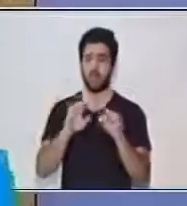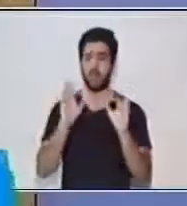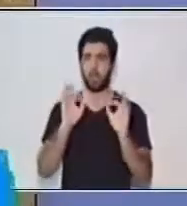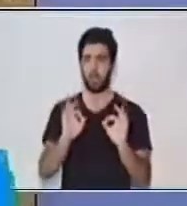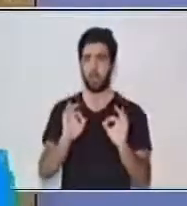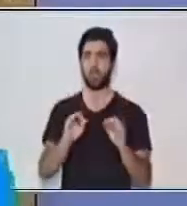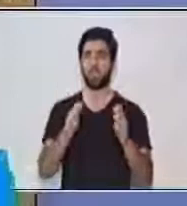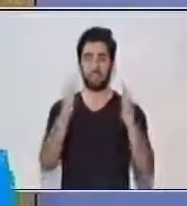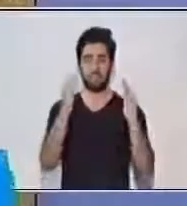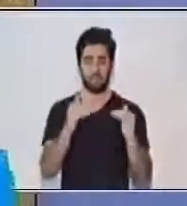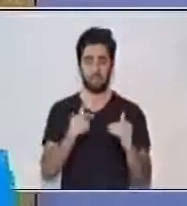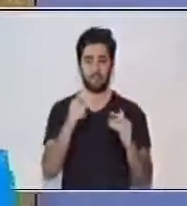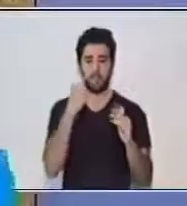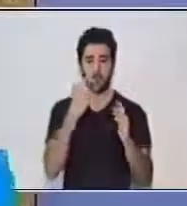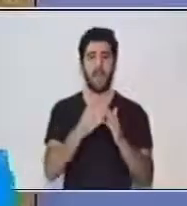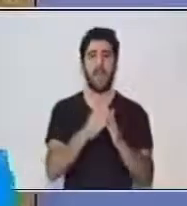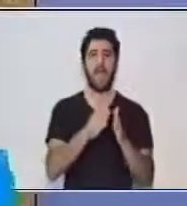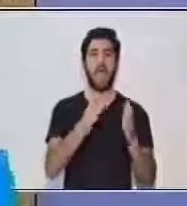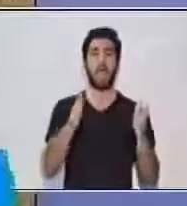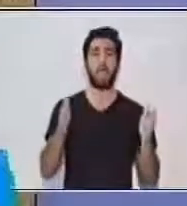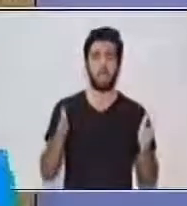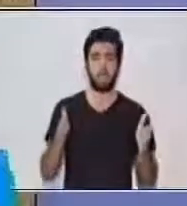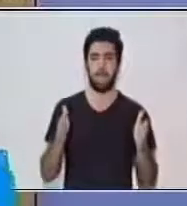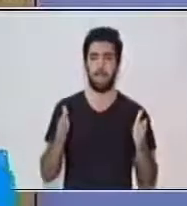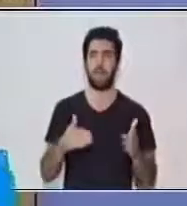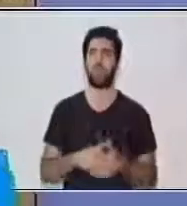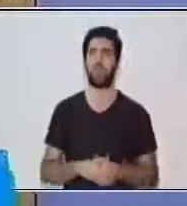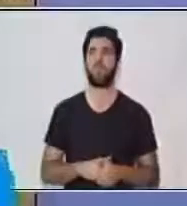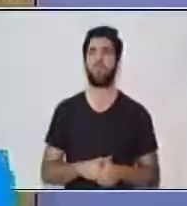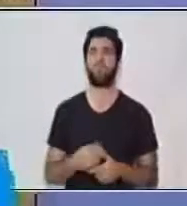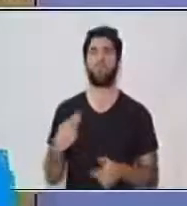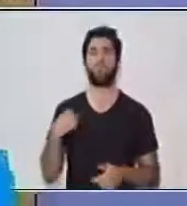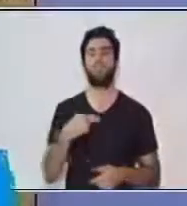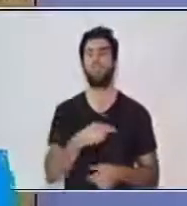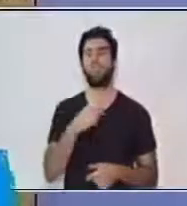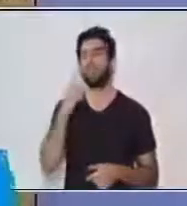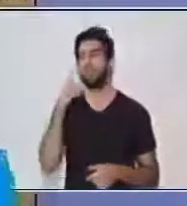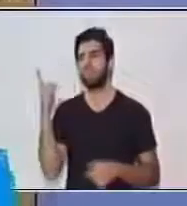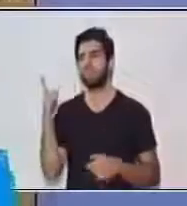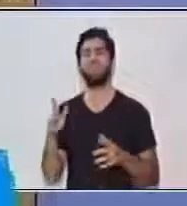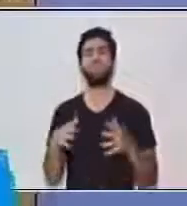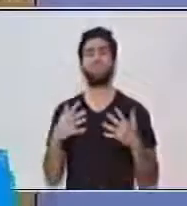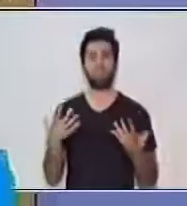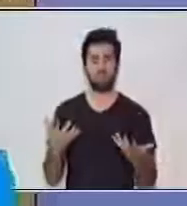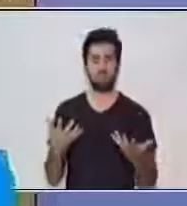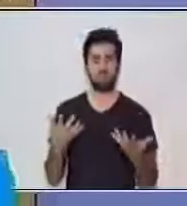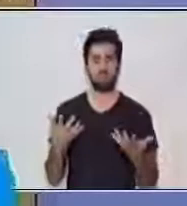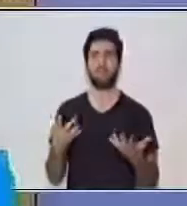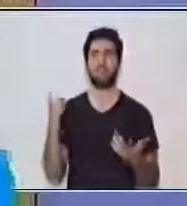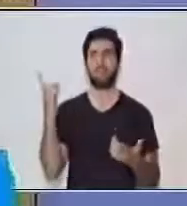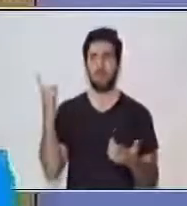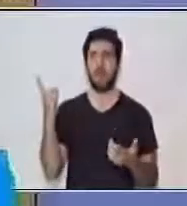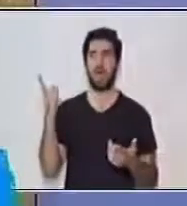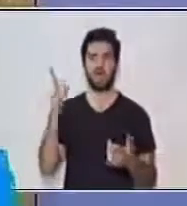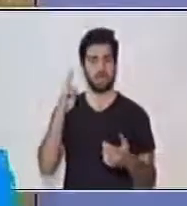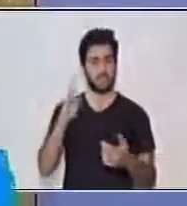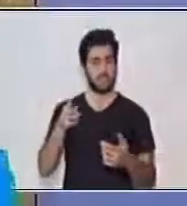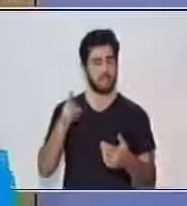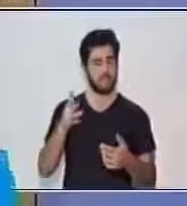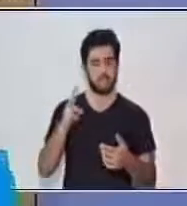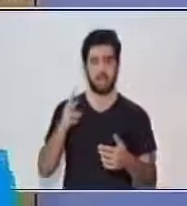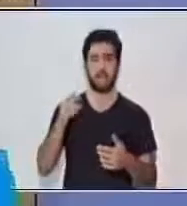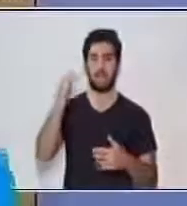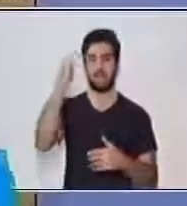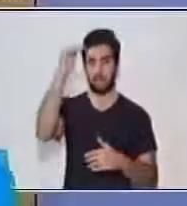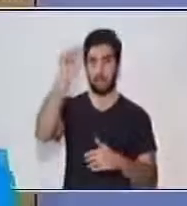Amplitud. Para encontrar la amplitud, observemos en la gráfica. La amplitud es desde los